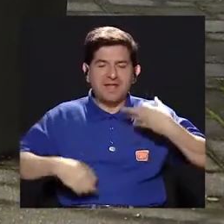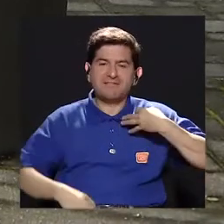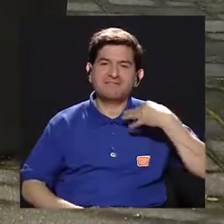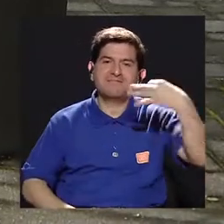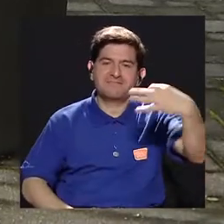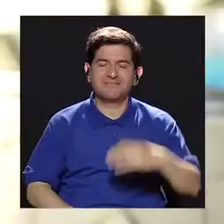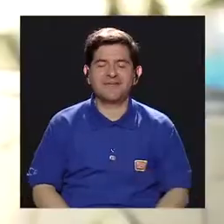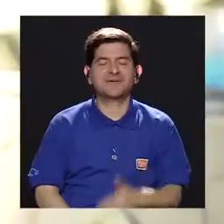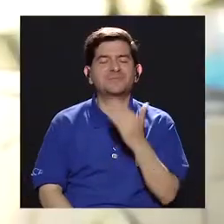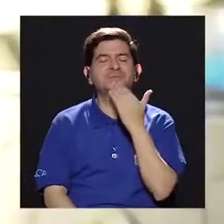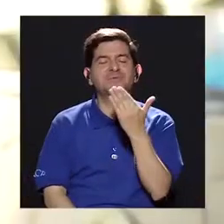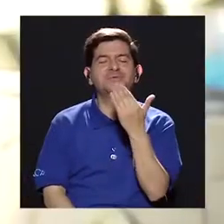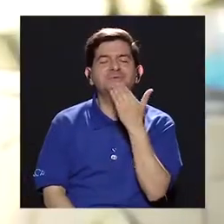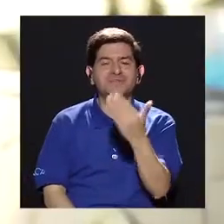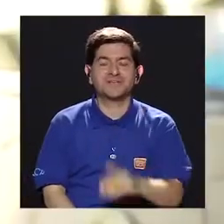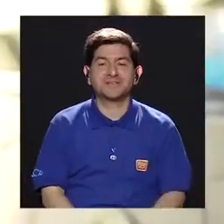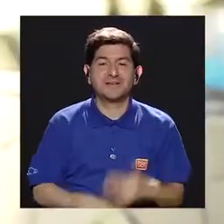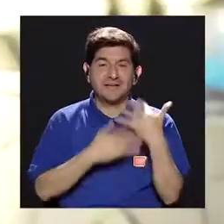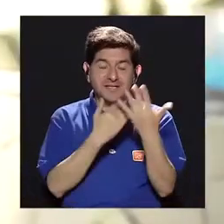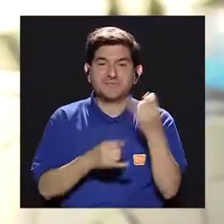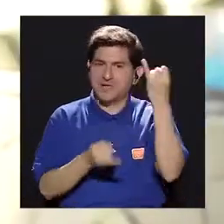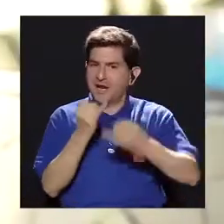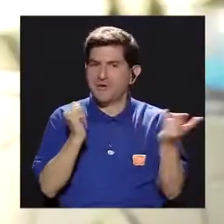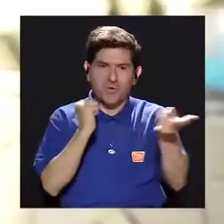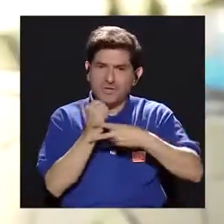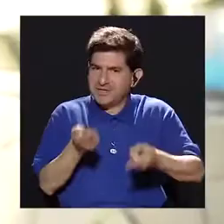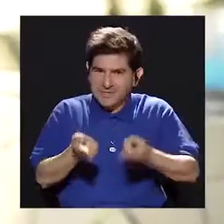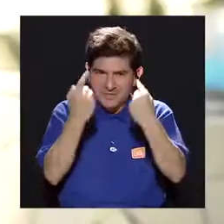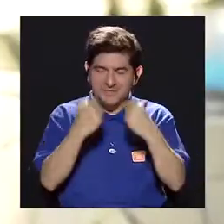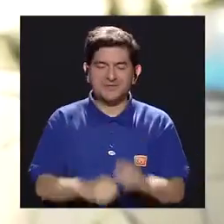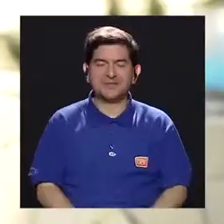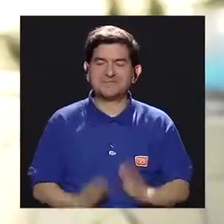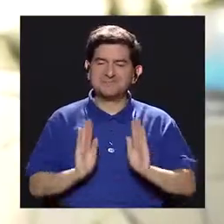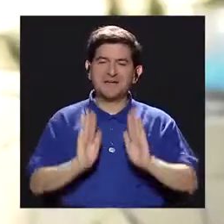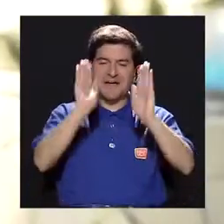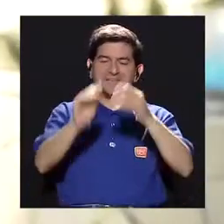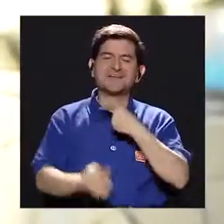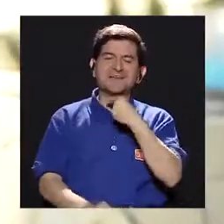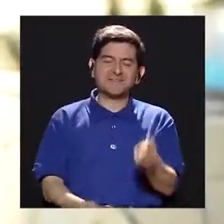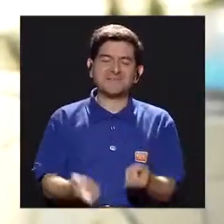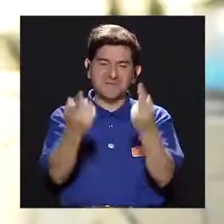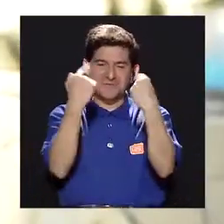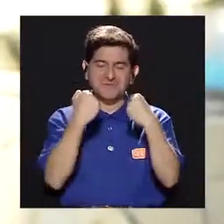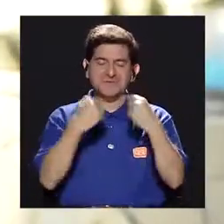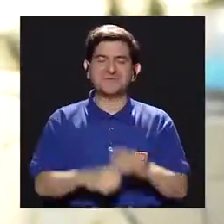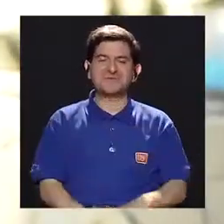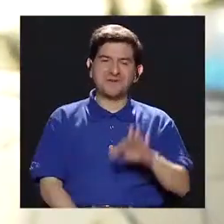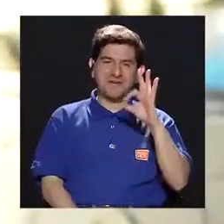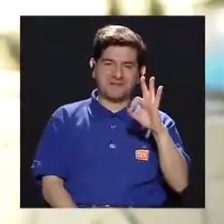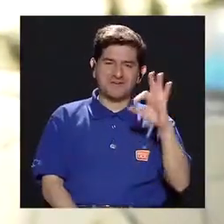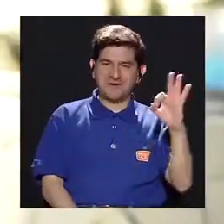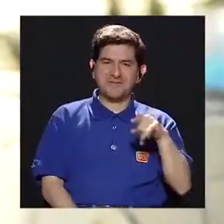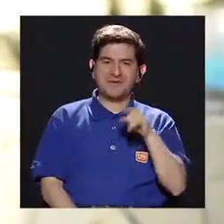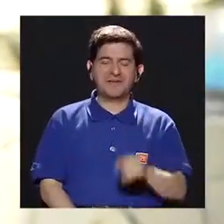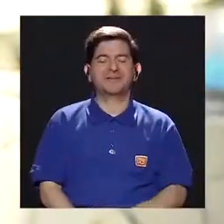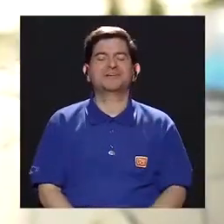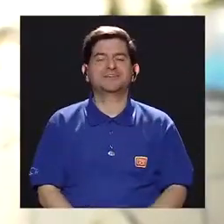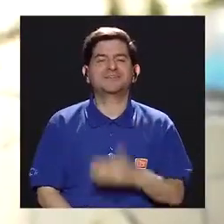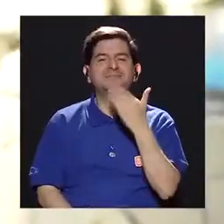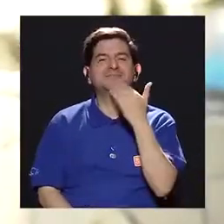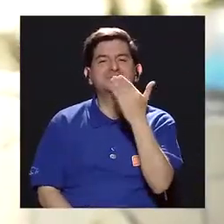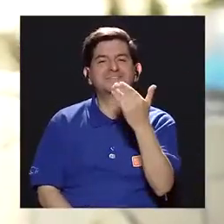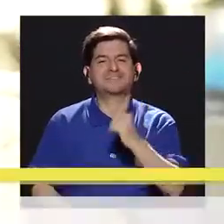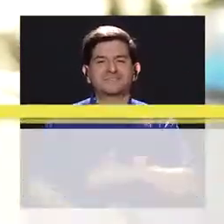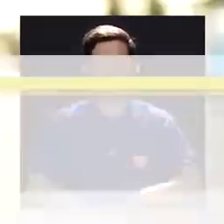vida cotidiana. Agradecerte y esperemos que no sea la última vez. Excelente, un gusto estar aquí, Fabiola, es un placer.